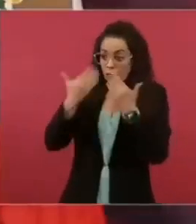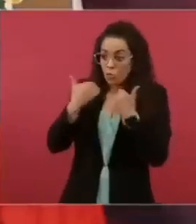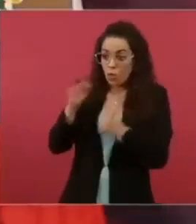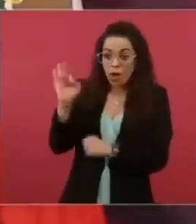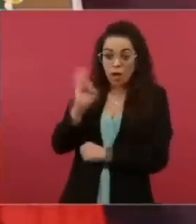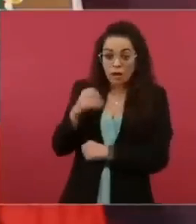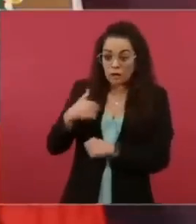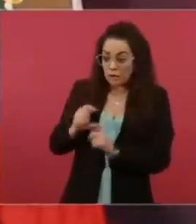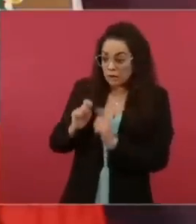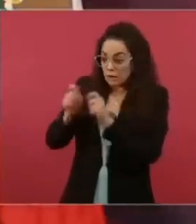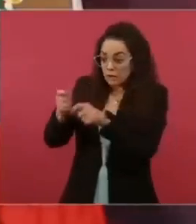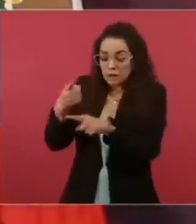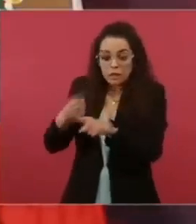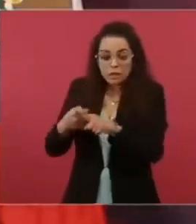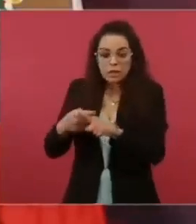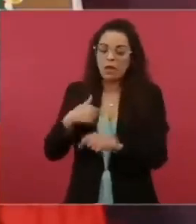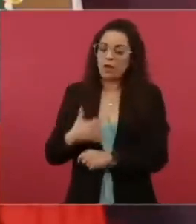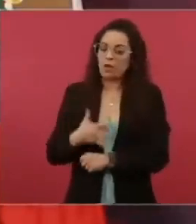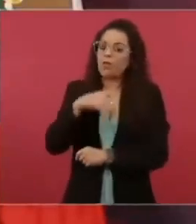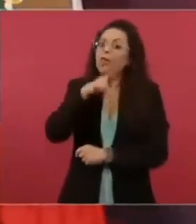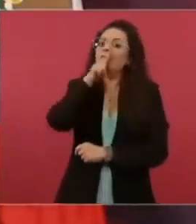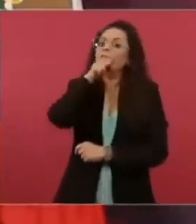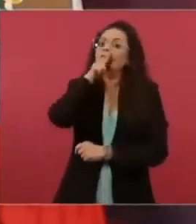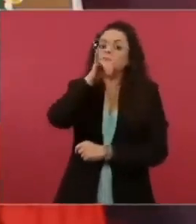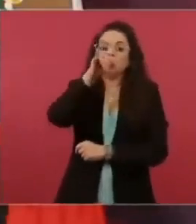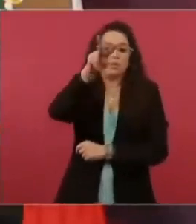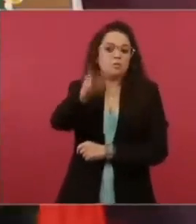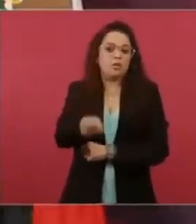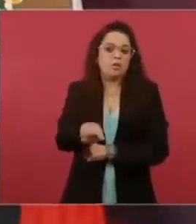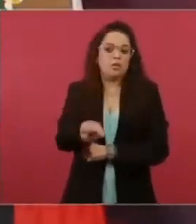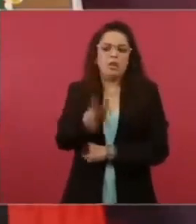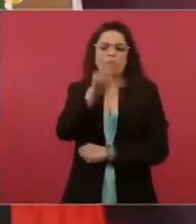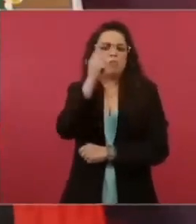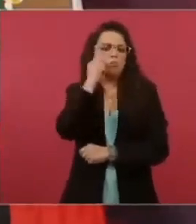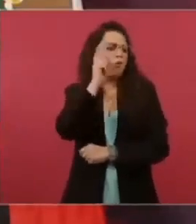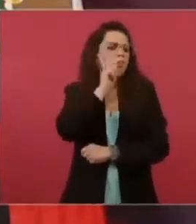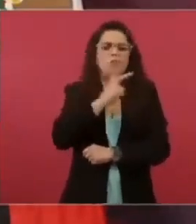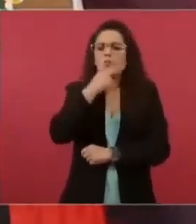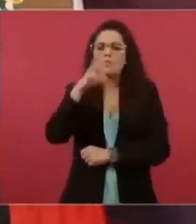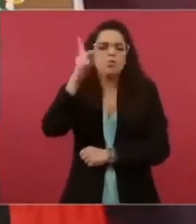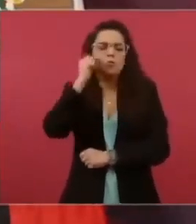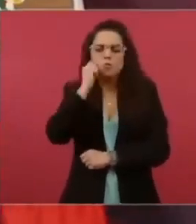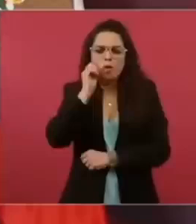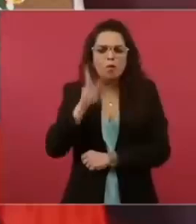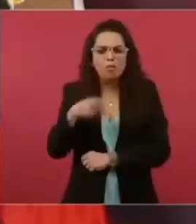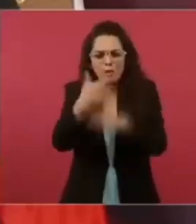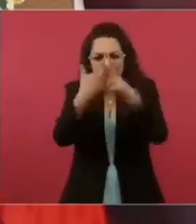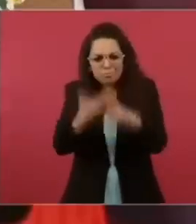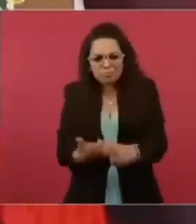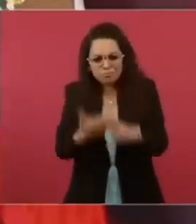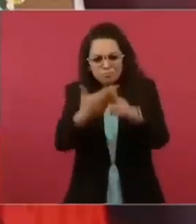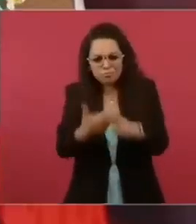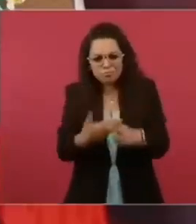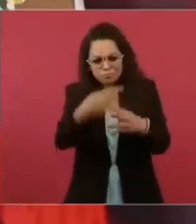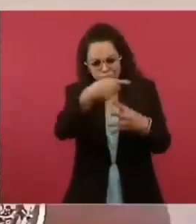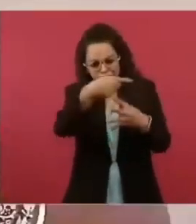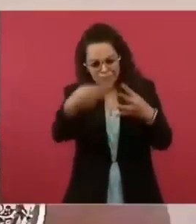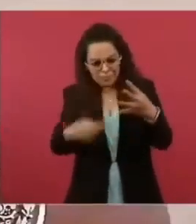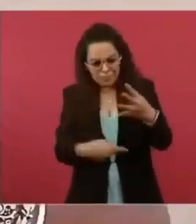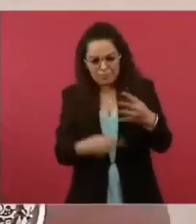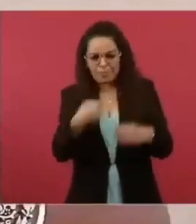presidente de la República, hombre o mujer. Pero sí tenemos. Entonces me puedo ir a